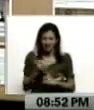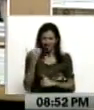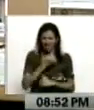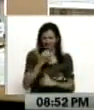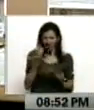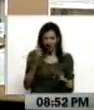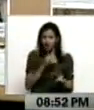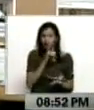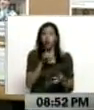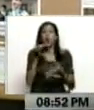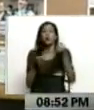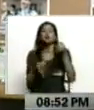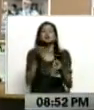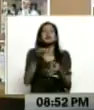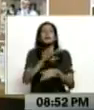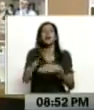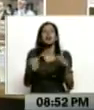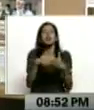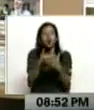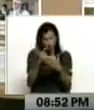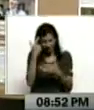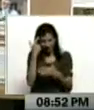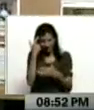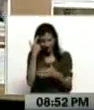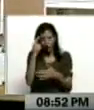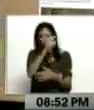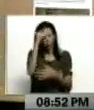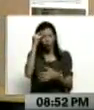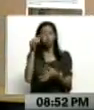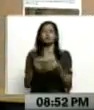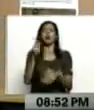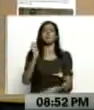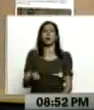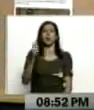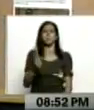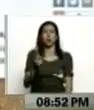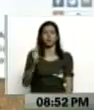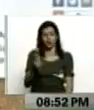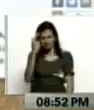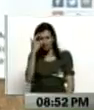ridículo cómo se llamaba Justicia para